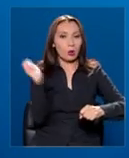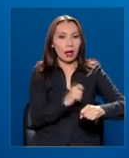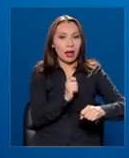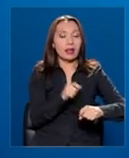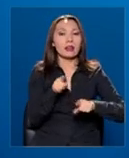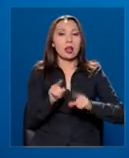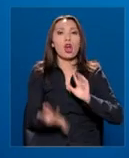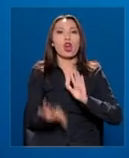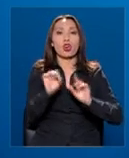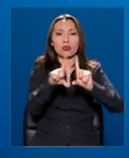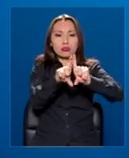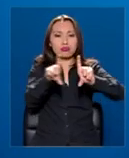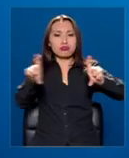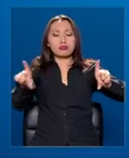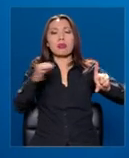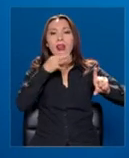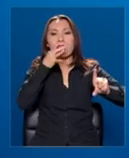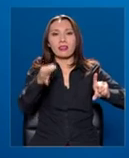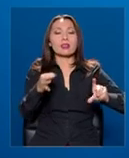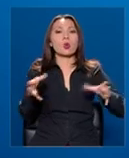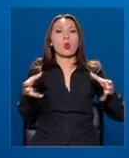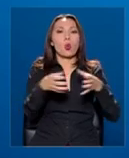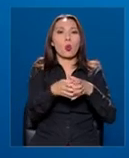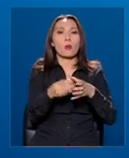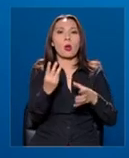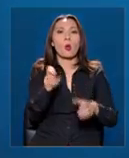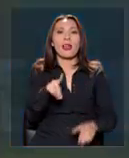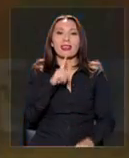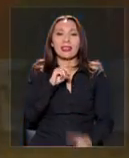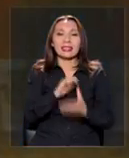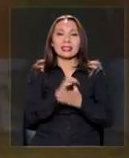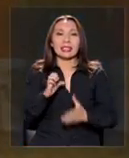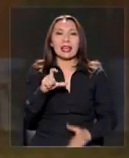encontraron panfletos y un lienzo del grupo Huenteche Catrileo.